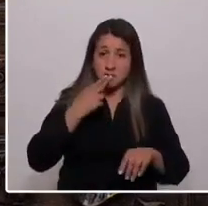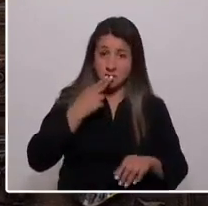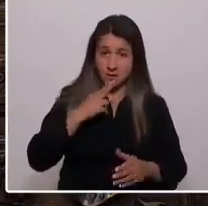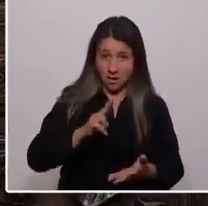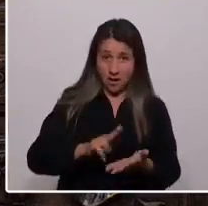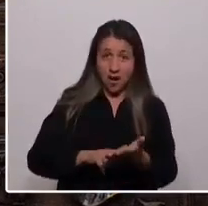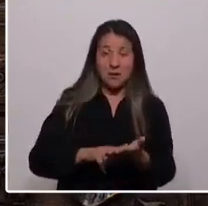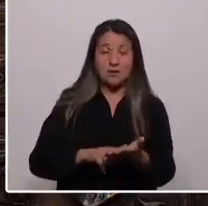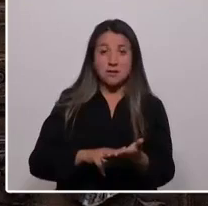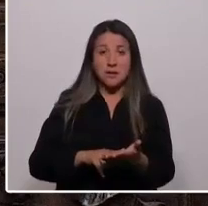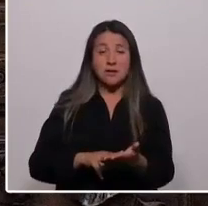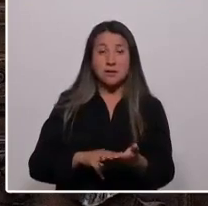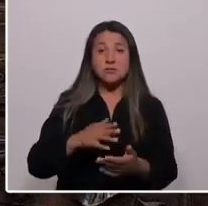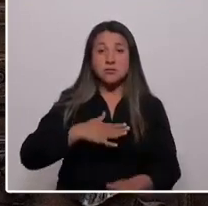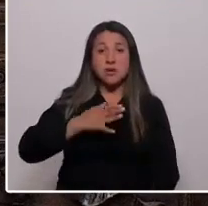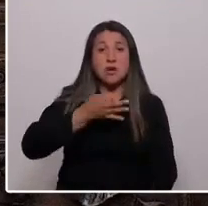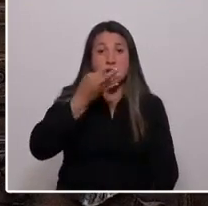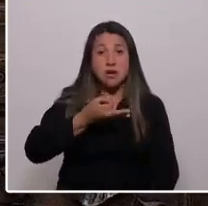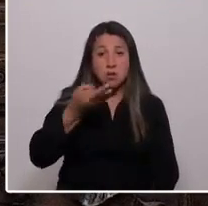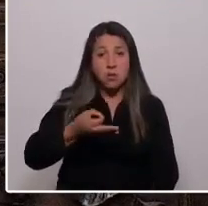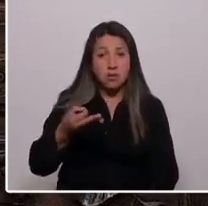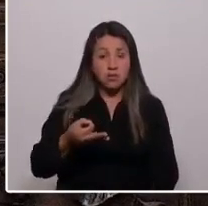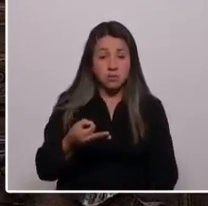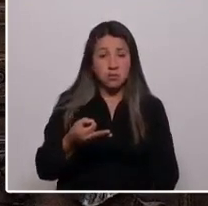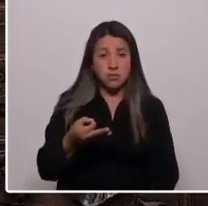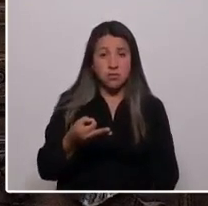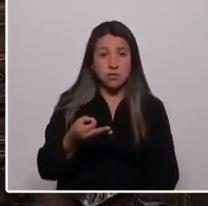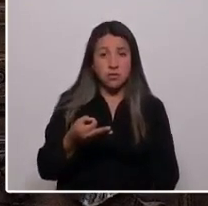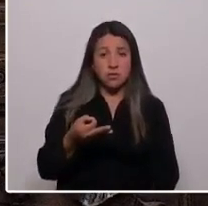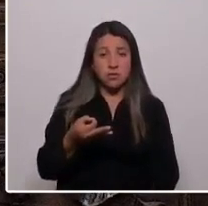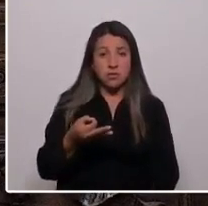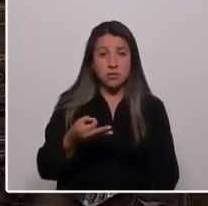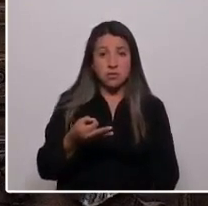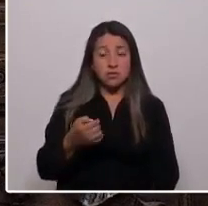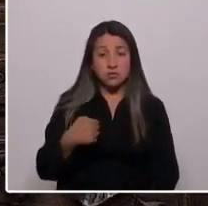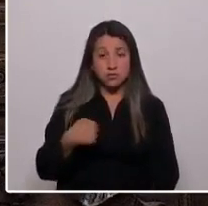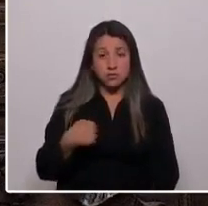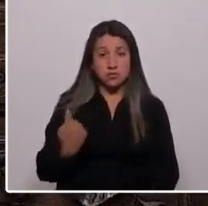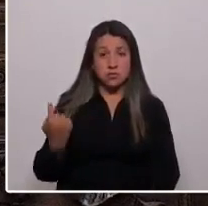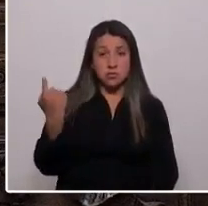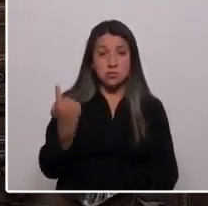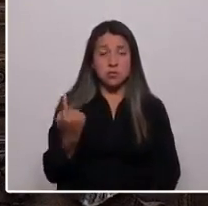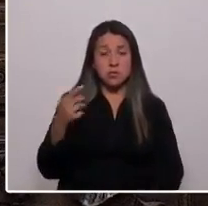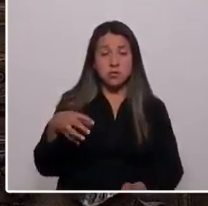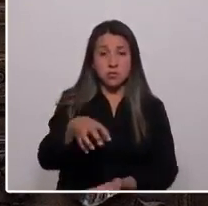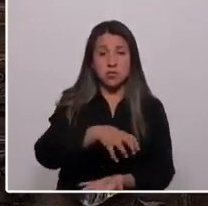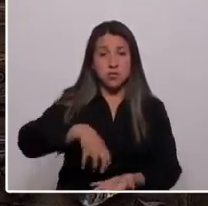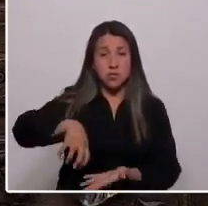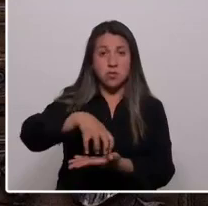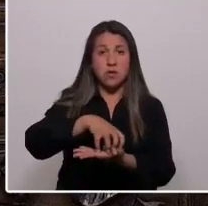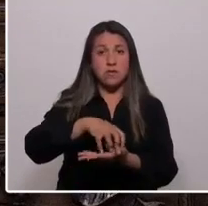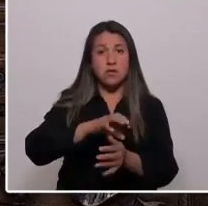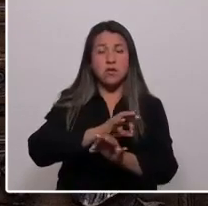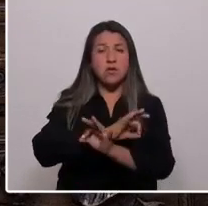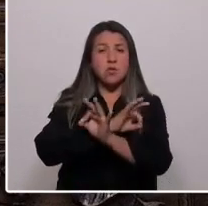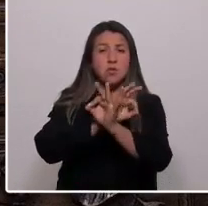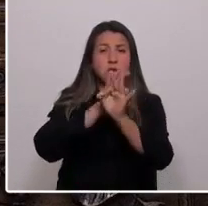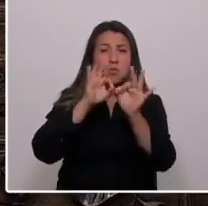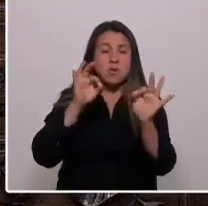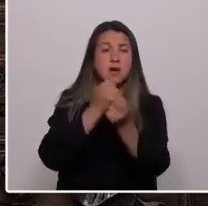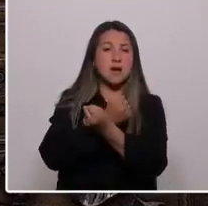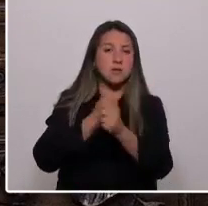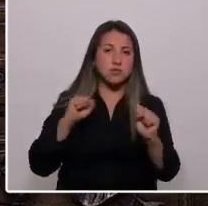también le cuento de que yo vengo de un pueblo que nunca ha renunciado